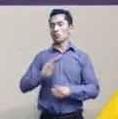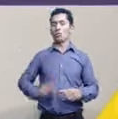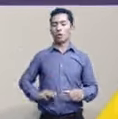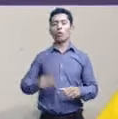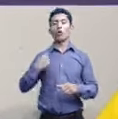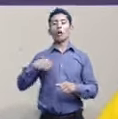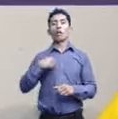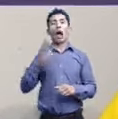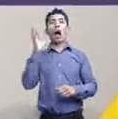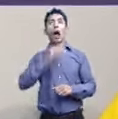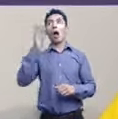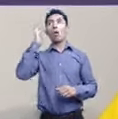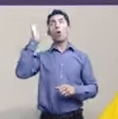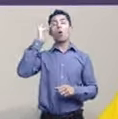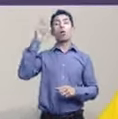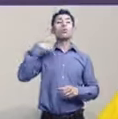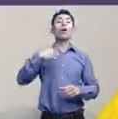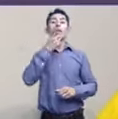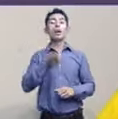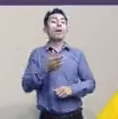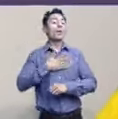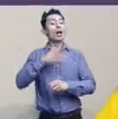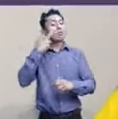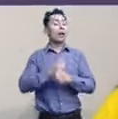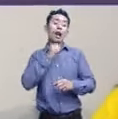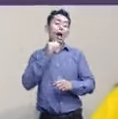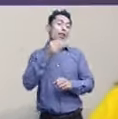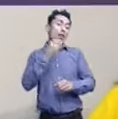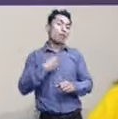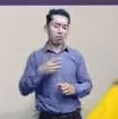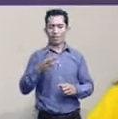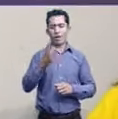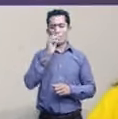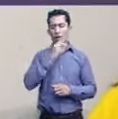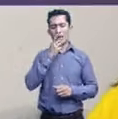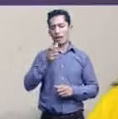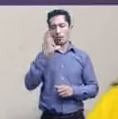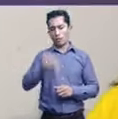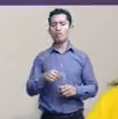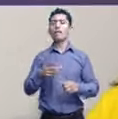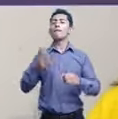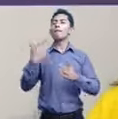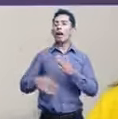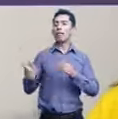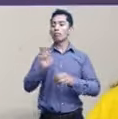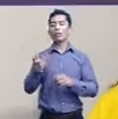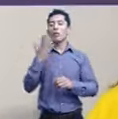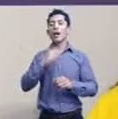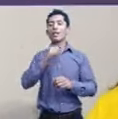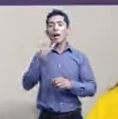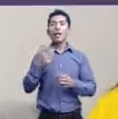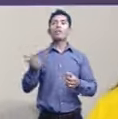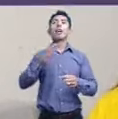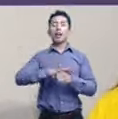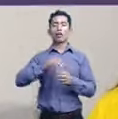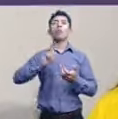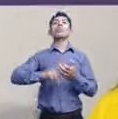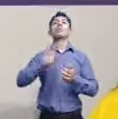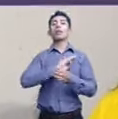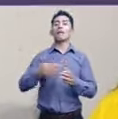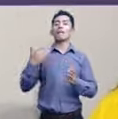ser omisos y decir simplemente que no está dentro de nuestra competencia. Hoy la falta de profesionalización en la administración